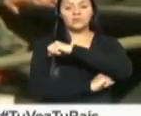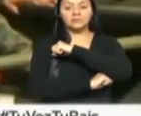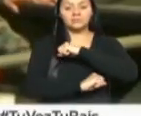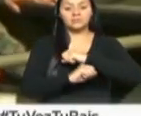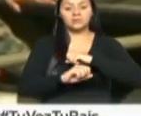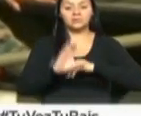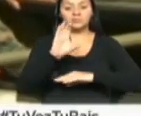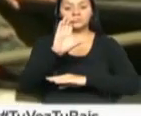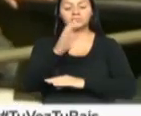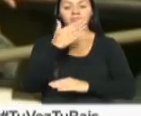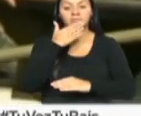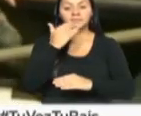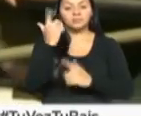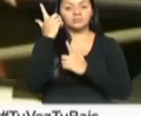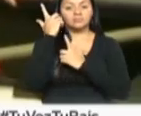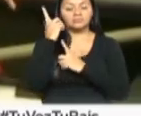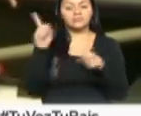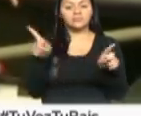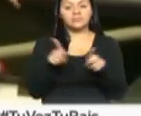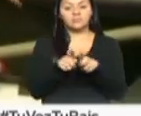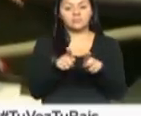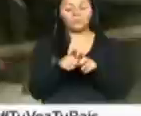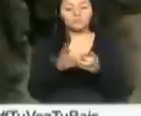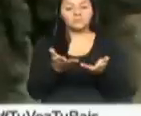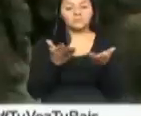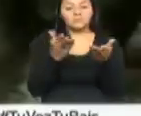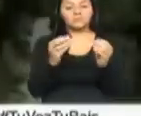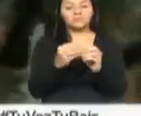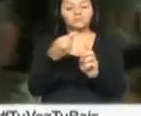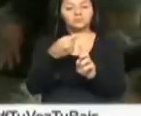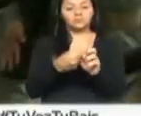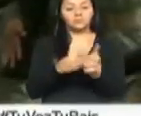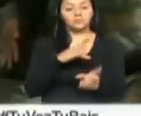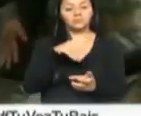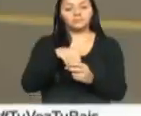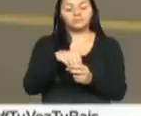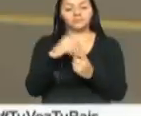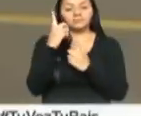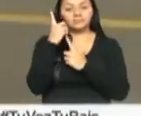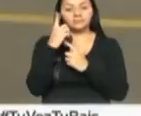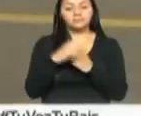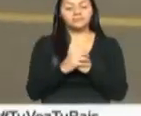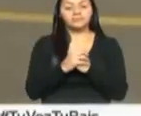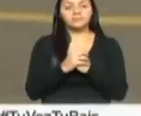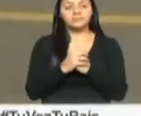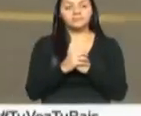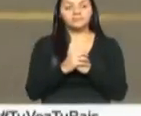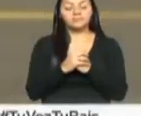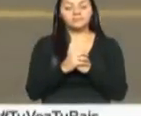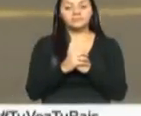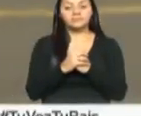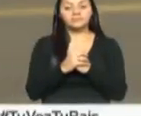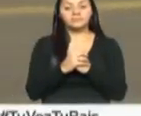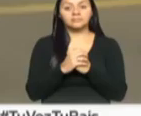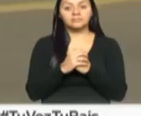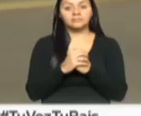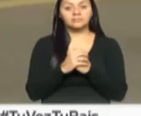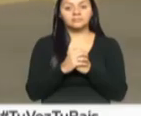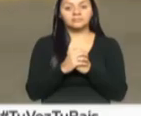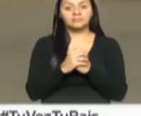capacidades de las Fuerzas Armadas, así como ofrecer mejores remuneraciones a los soldados. Víctor Fernando Bravo, Noticiero